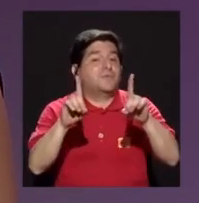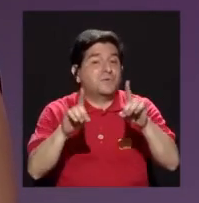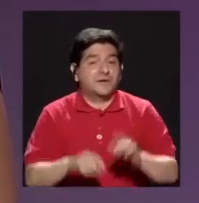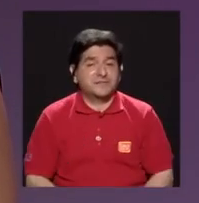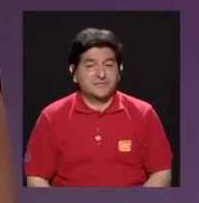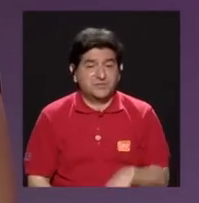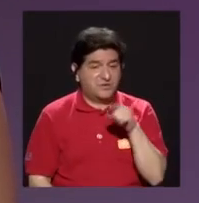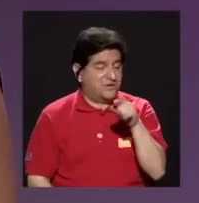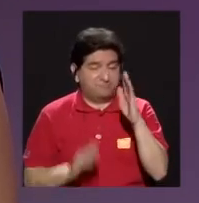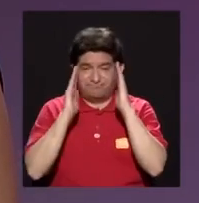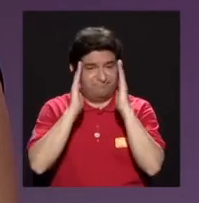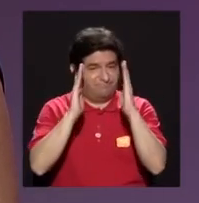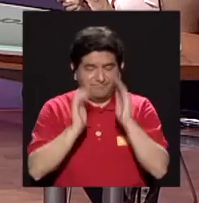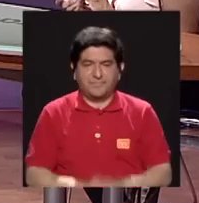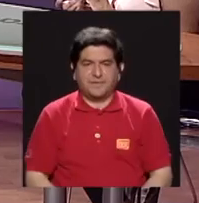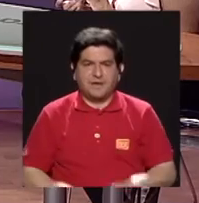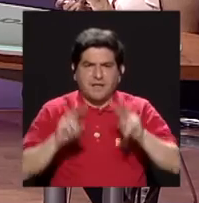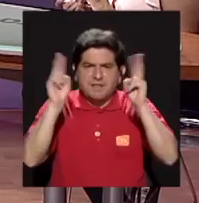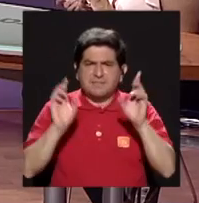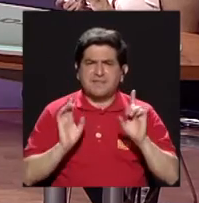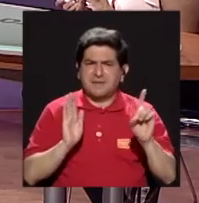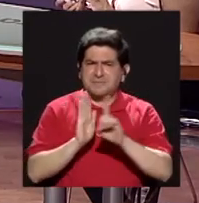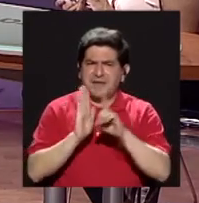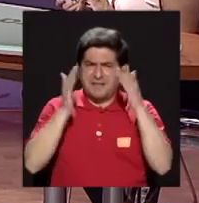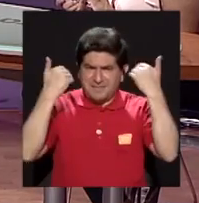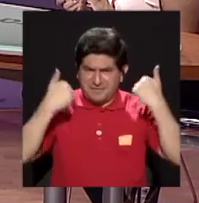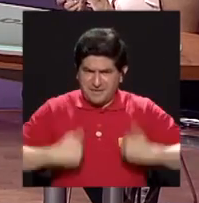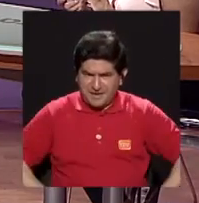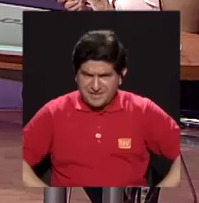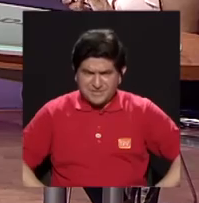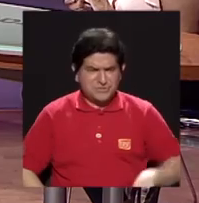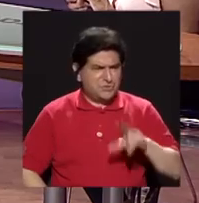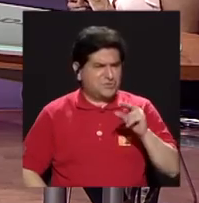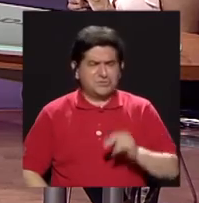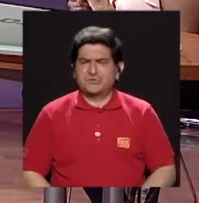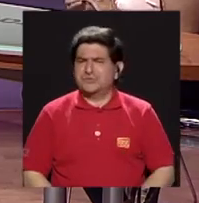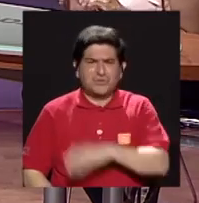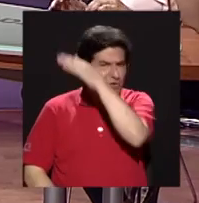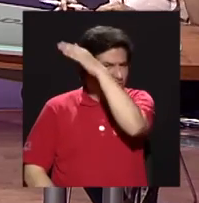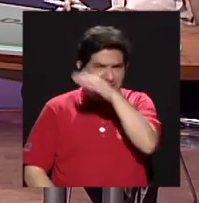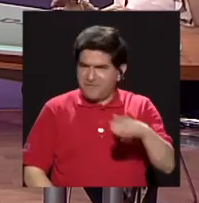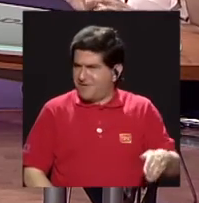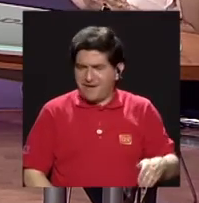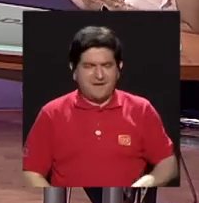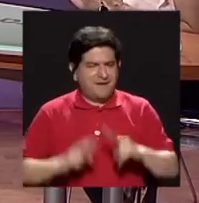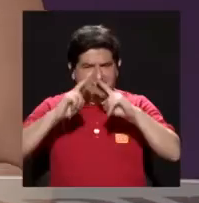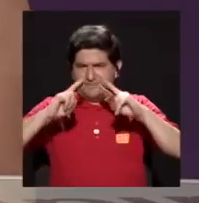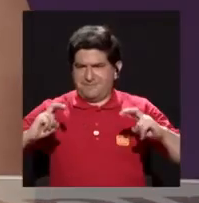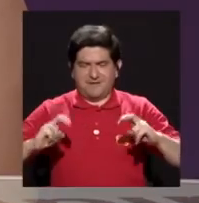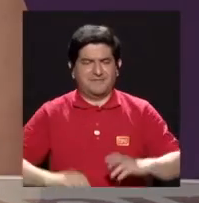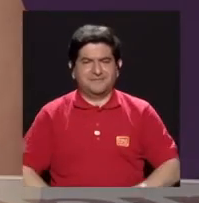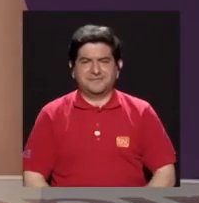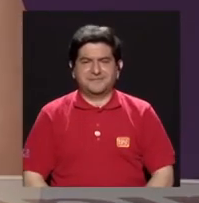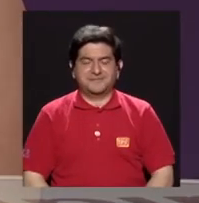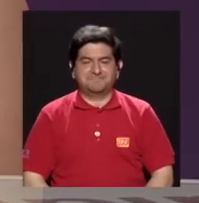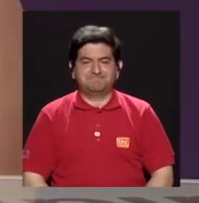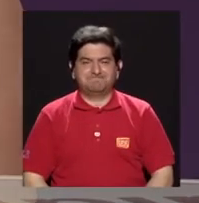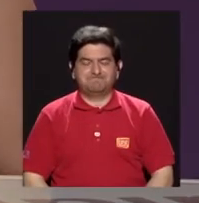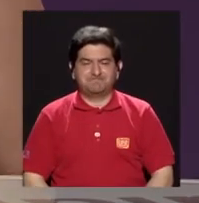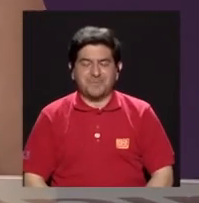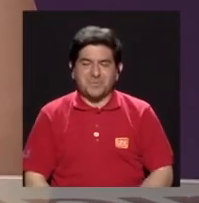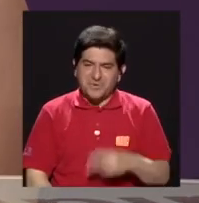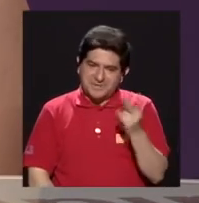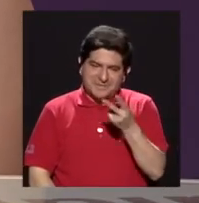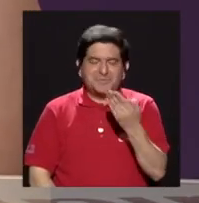no pasa por eso. El tema de derechos humanos no es un tema que tampoco sea transversal, ¿verdad? Bueno, vean, Marcia